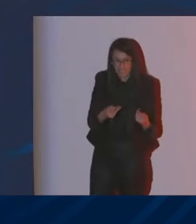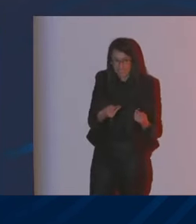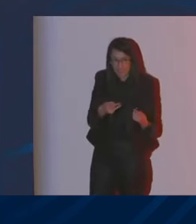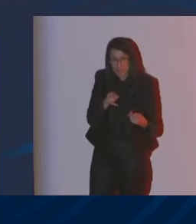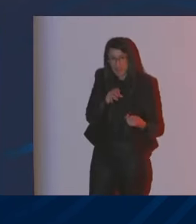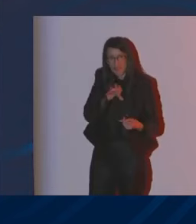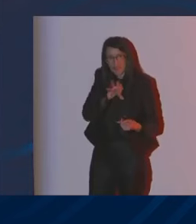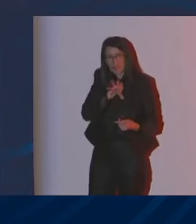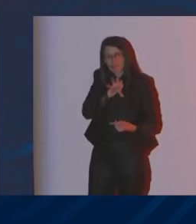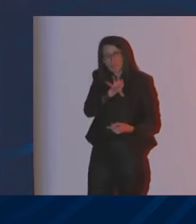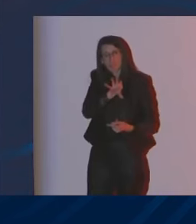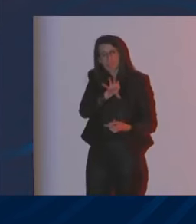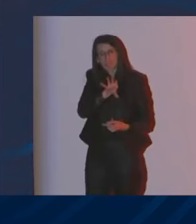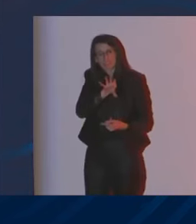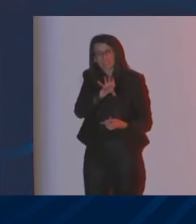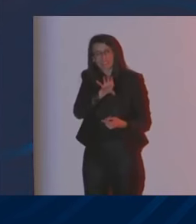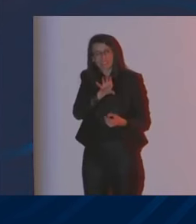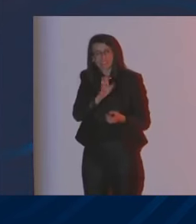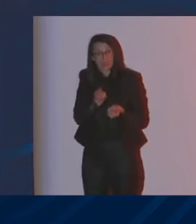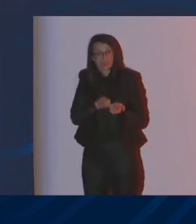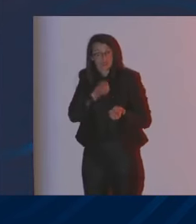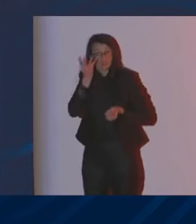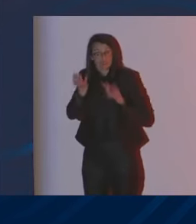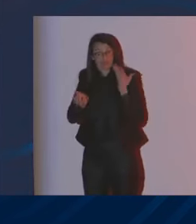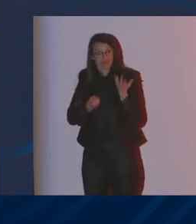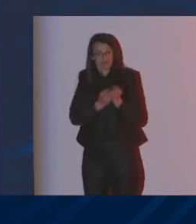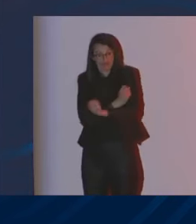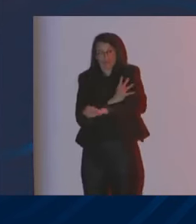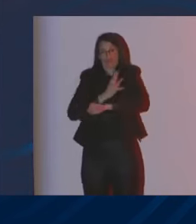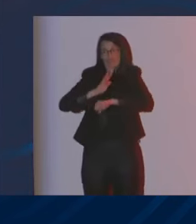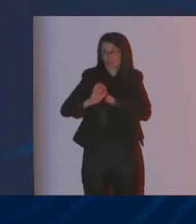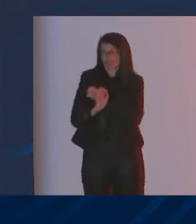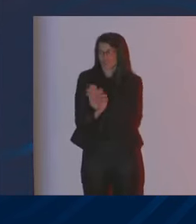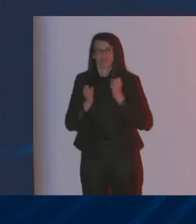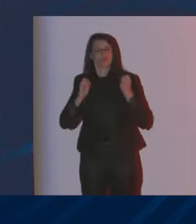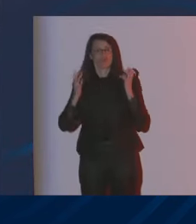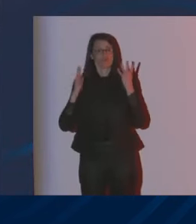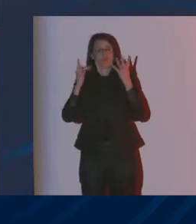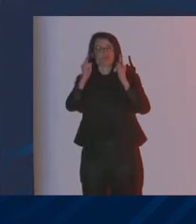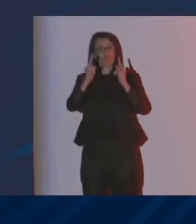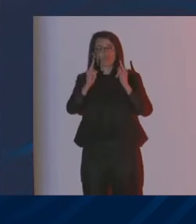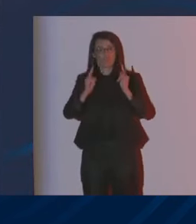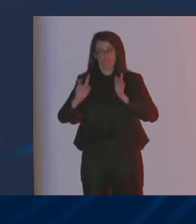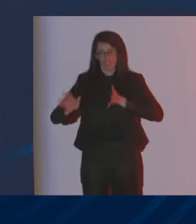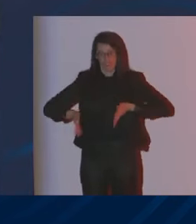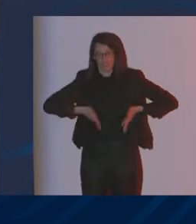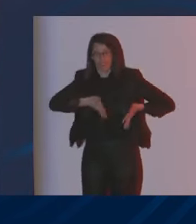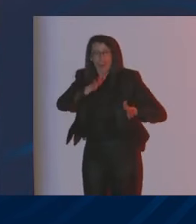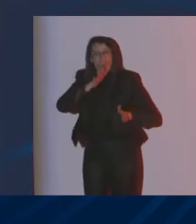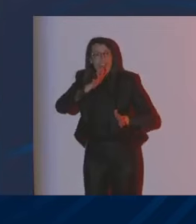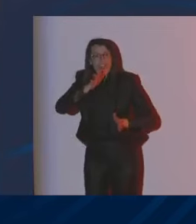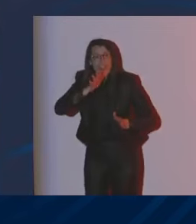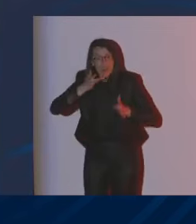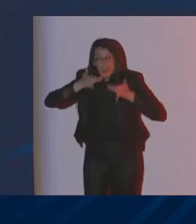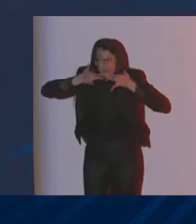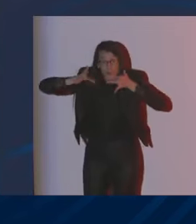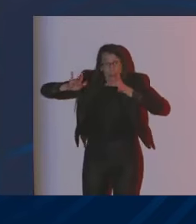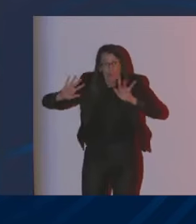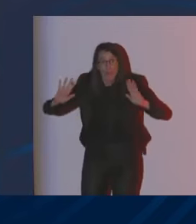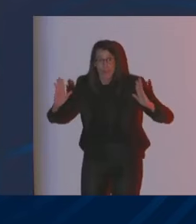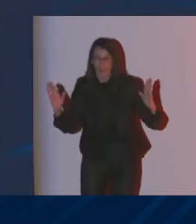país frondoso, lleno de vegetación, con unos ríos cristalinos,